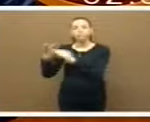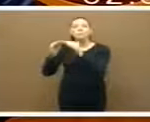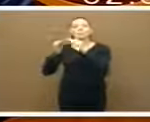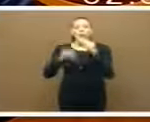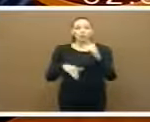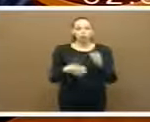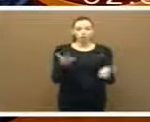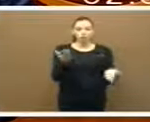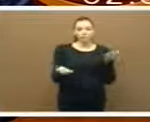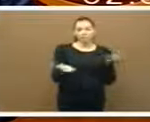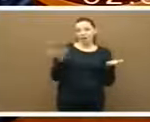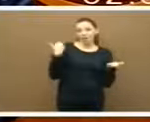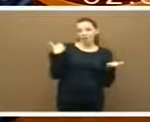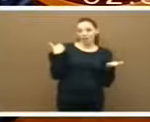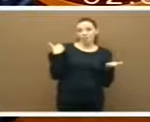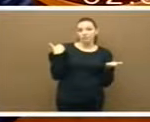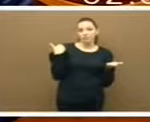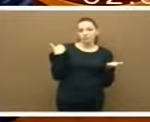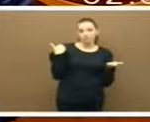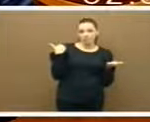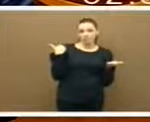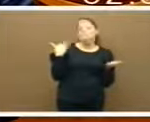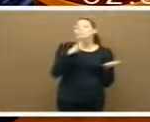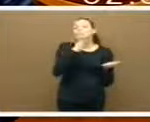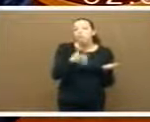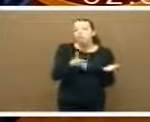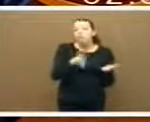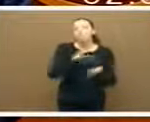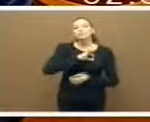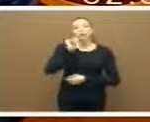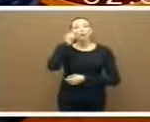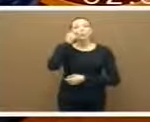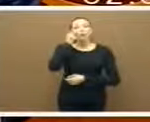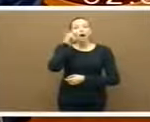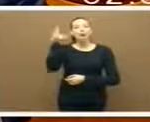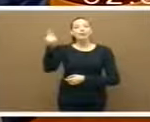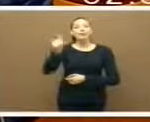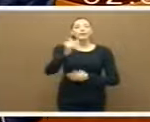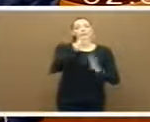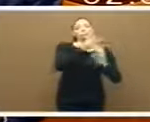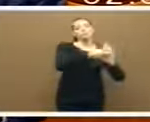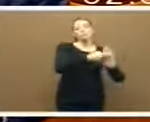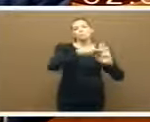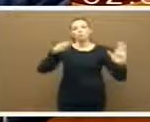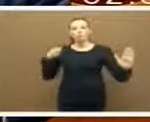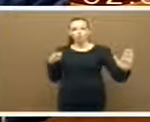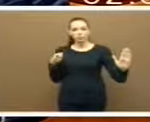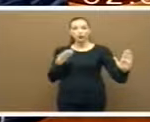el señor Monago ha quitado a los ayuntamientos, a los pueblos y ciudades de Extremadura.